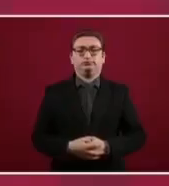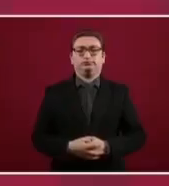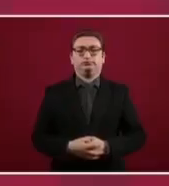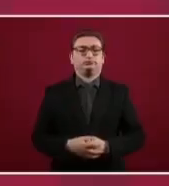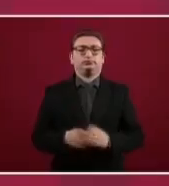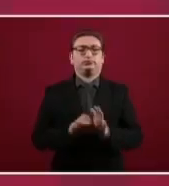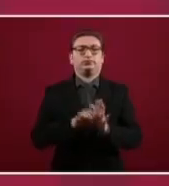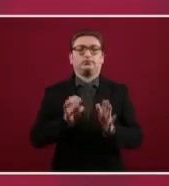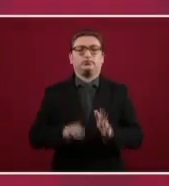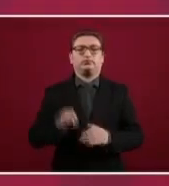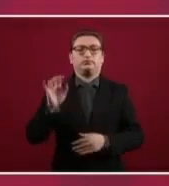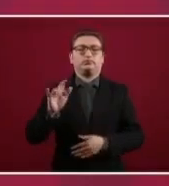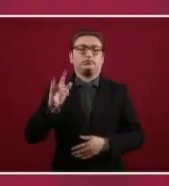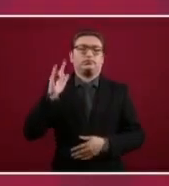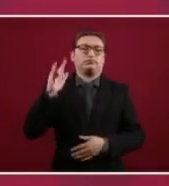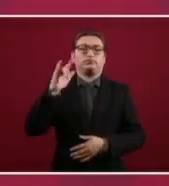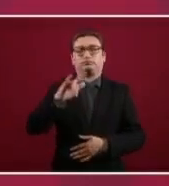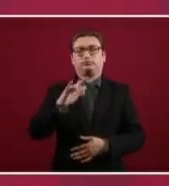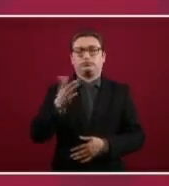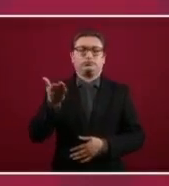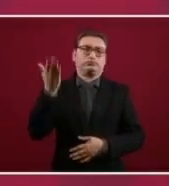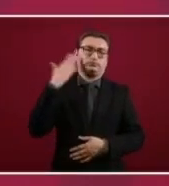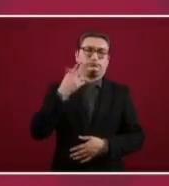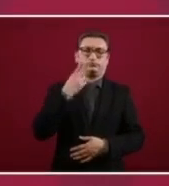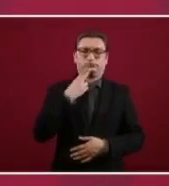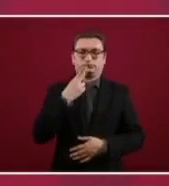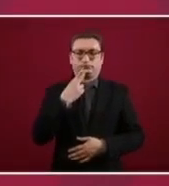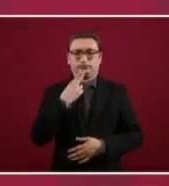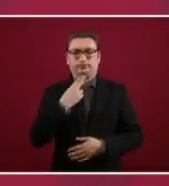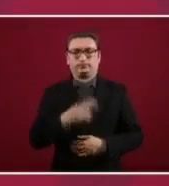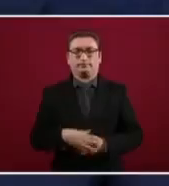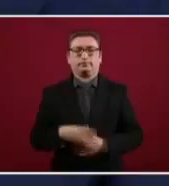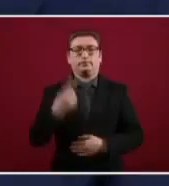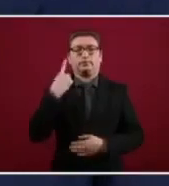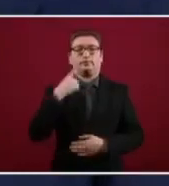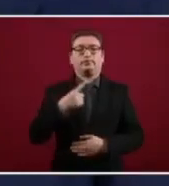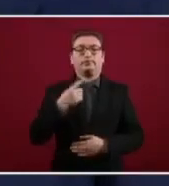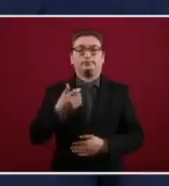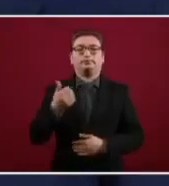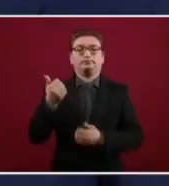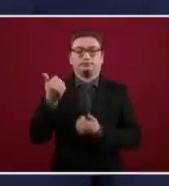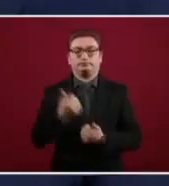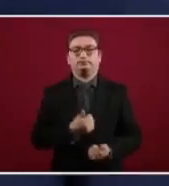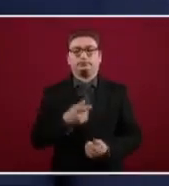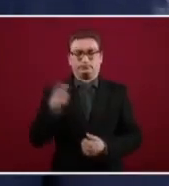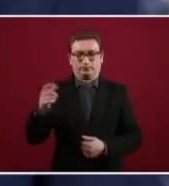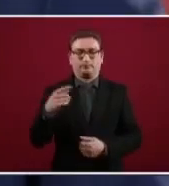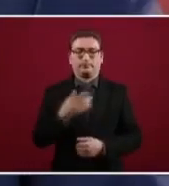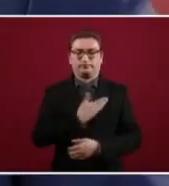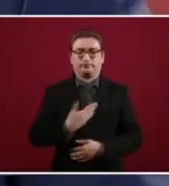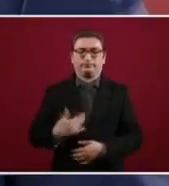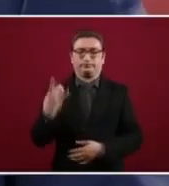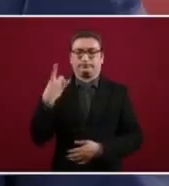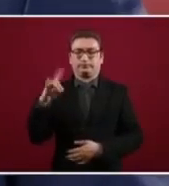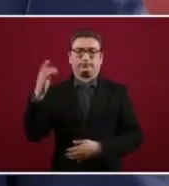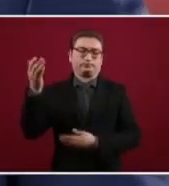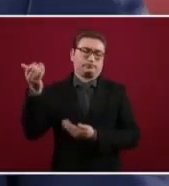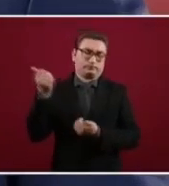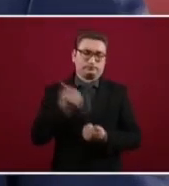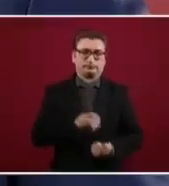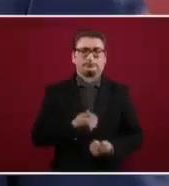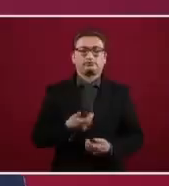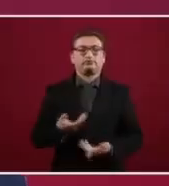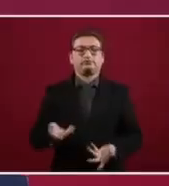por ejemplo el avión que se utilizó para traer el presidente de bolivia